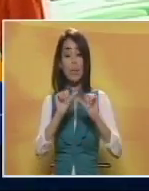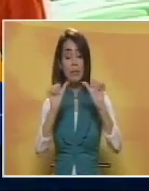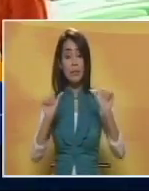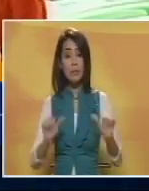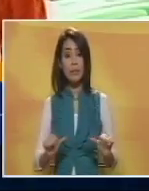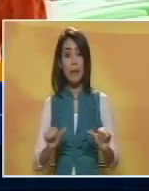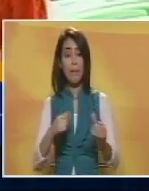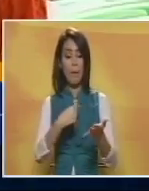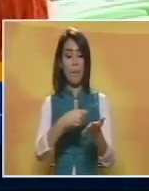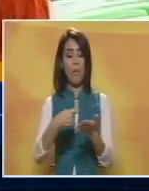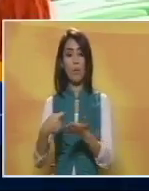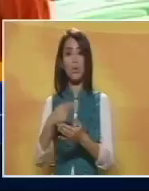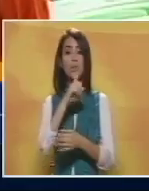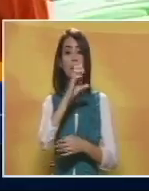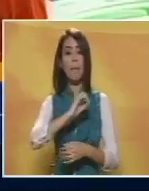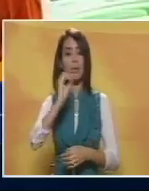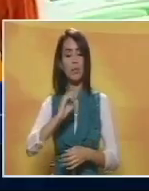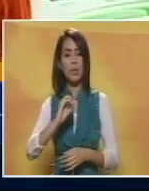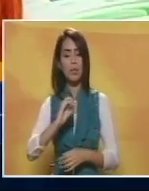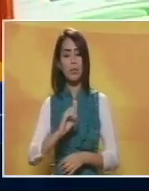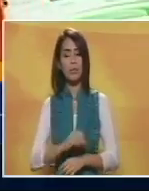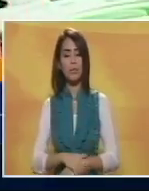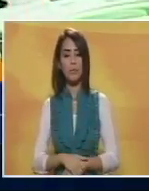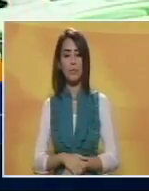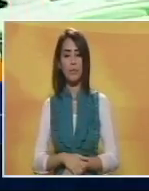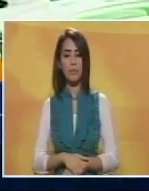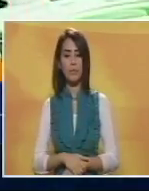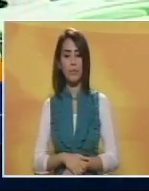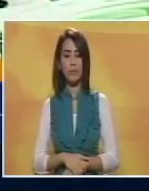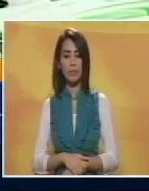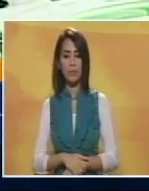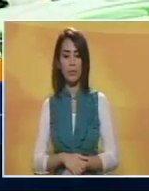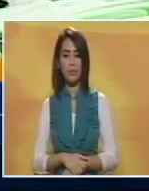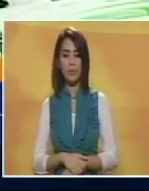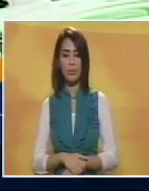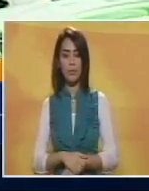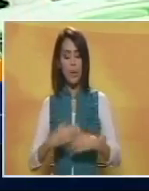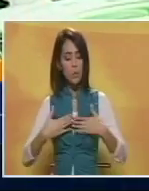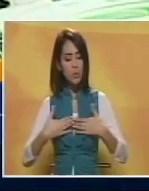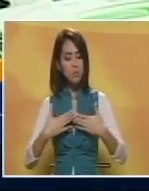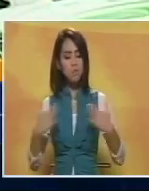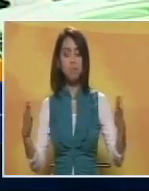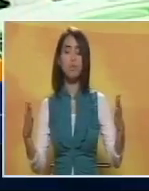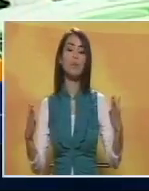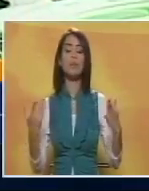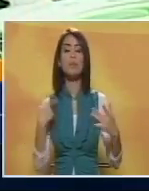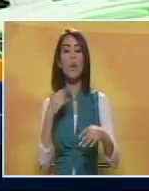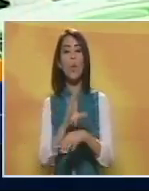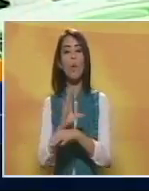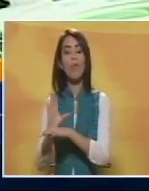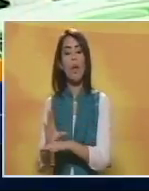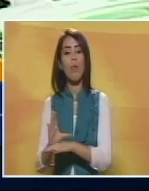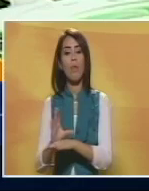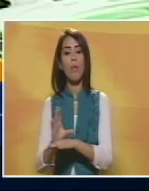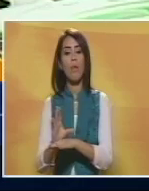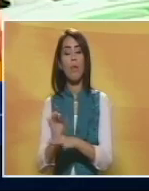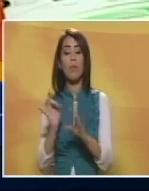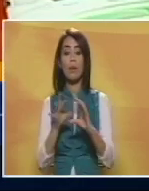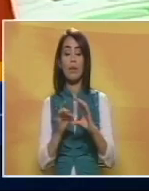bonos, 100% hay que llegar. Y hay que ampliar todas las formas de protección del carnet de la